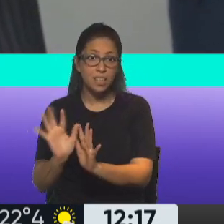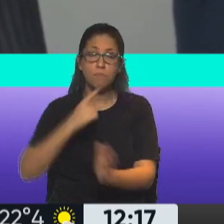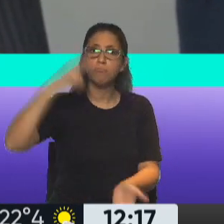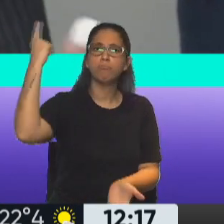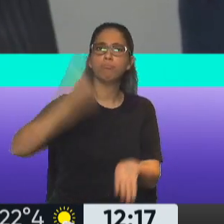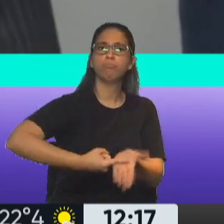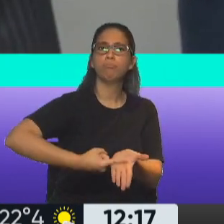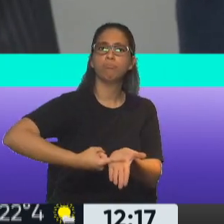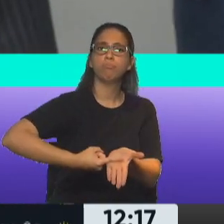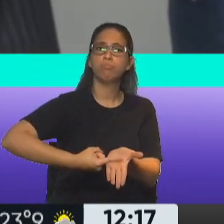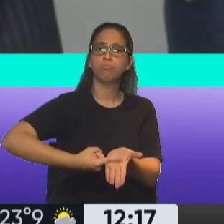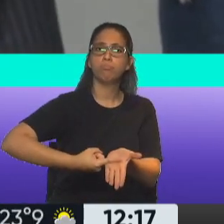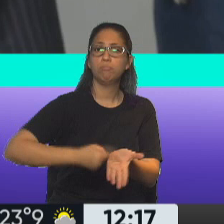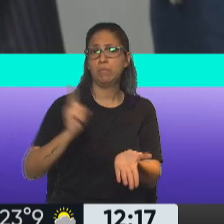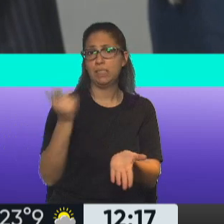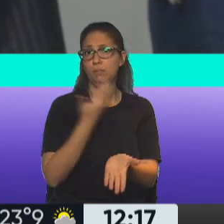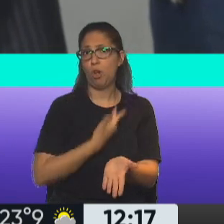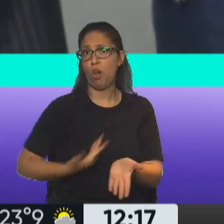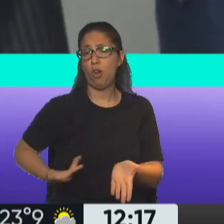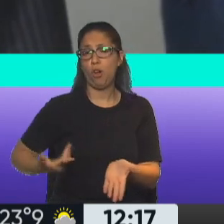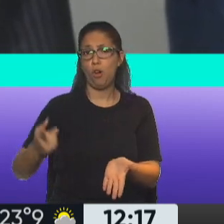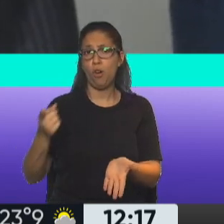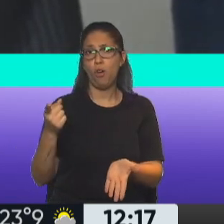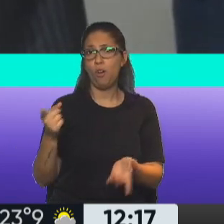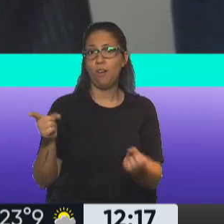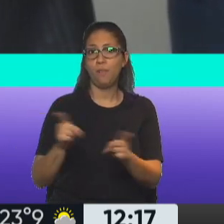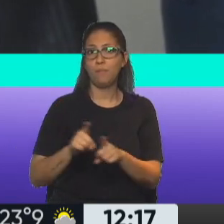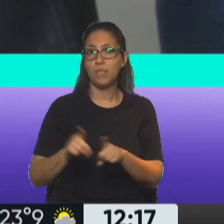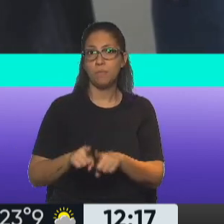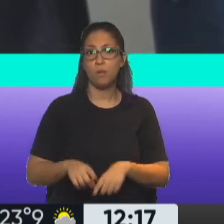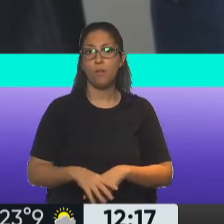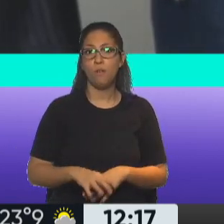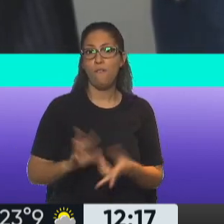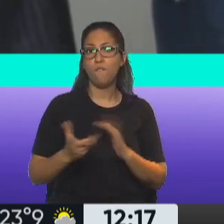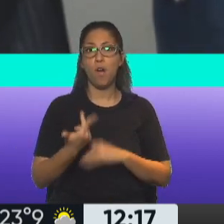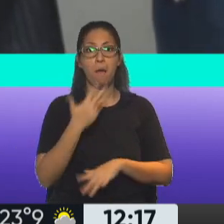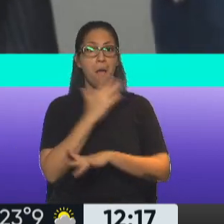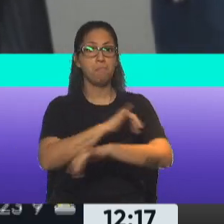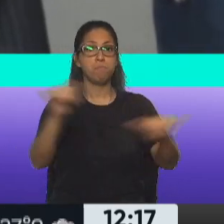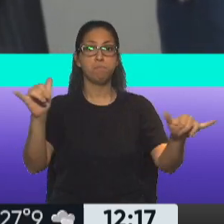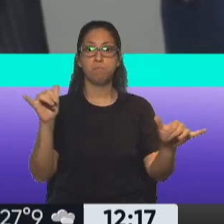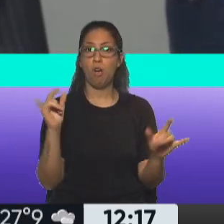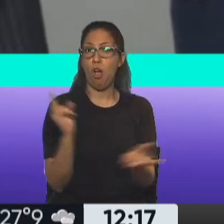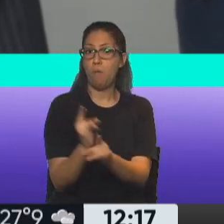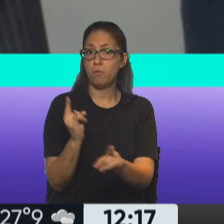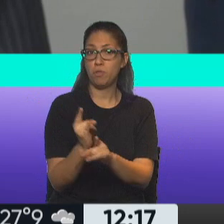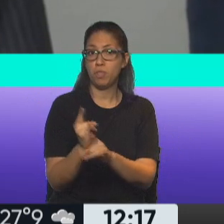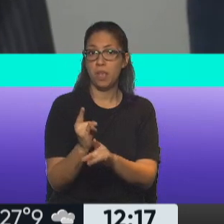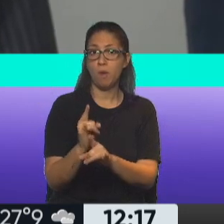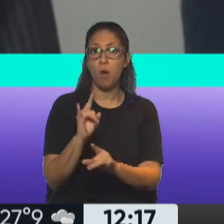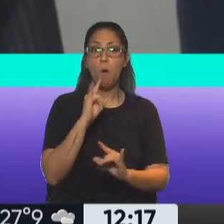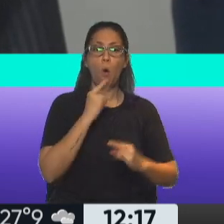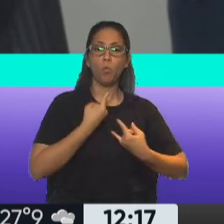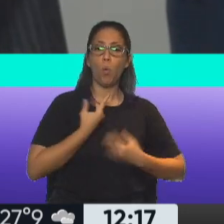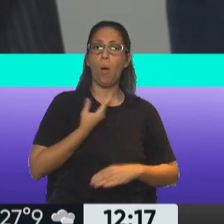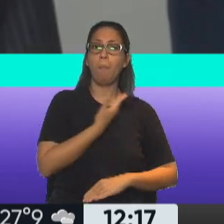falló como él también se autocomunicó, ¿no? Así como se